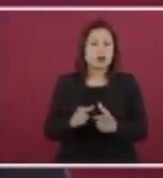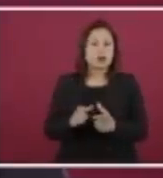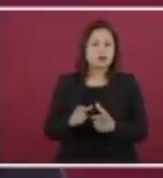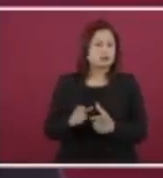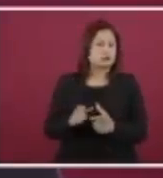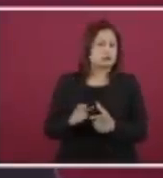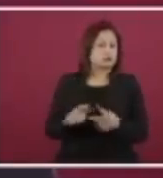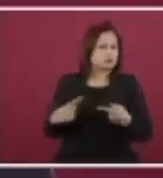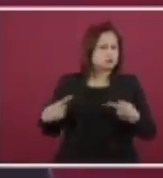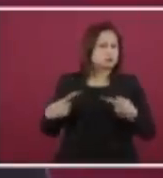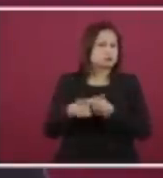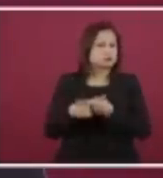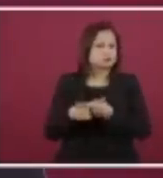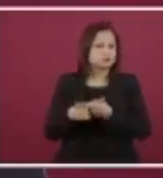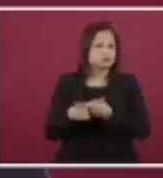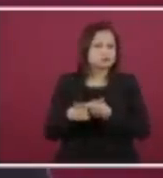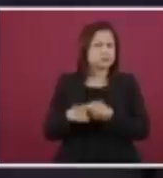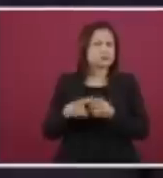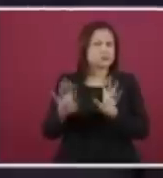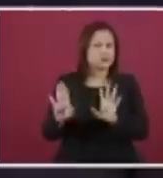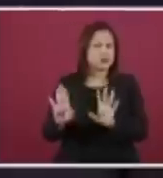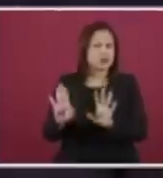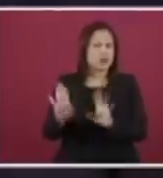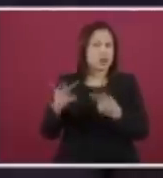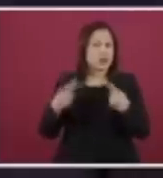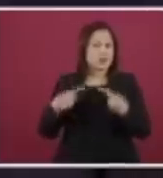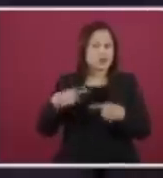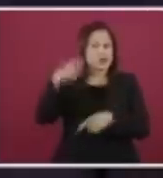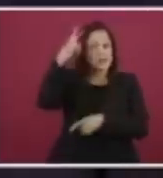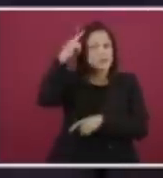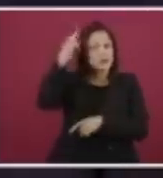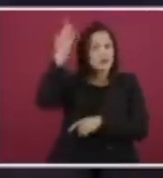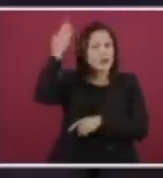decía Porfirio, ese gallo quiere maíz.